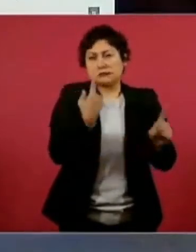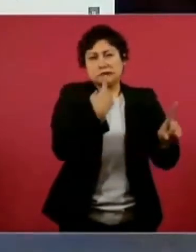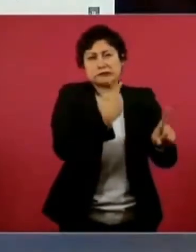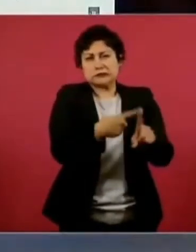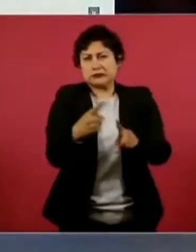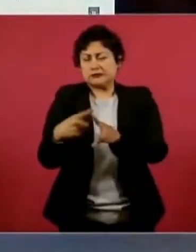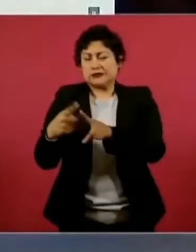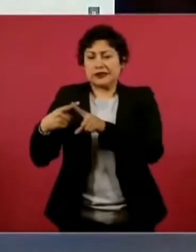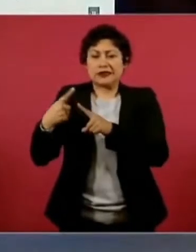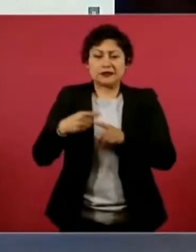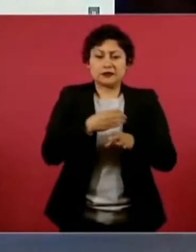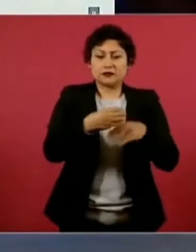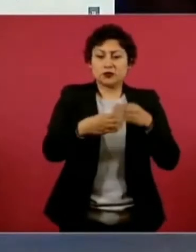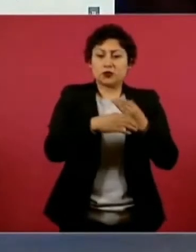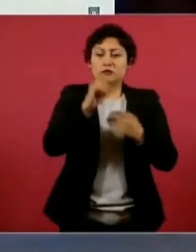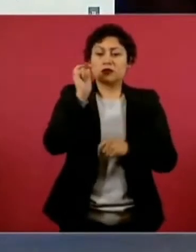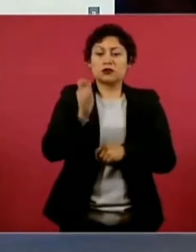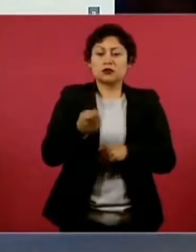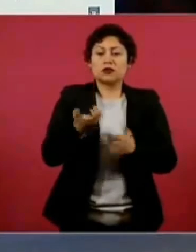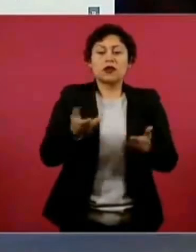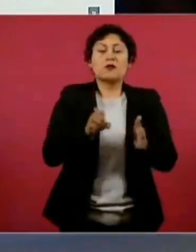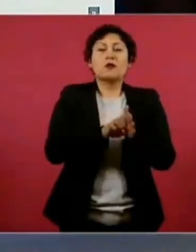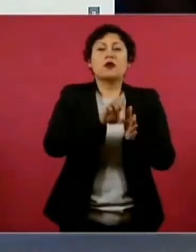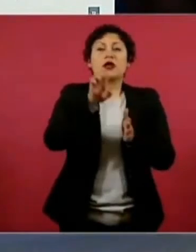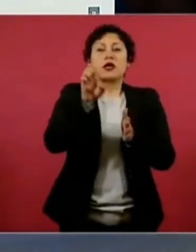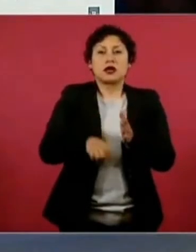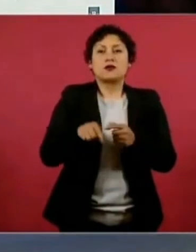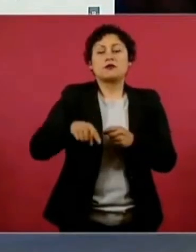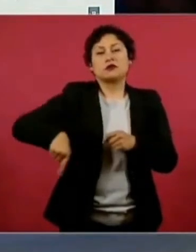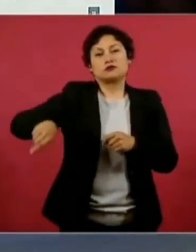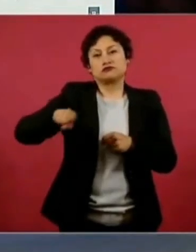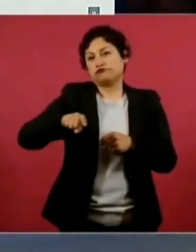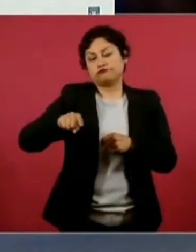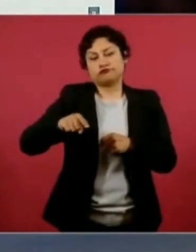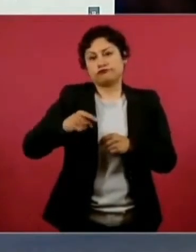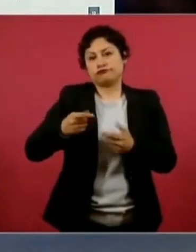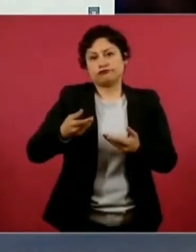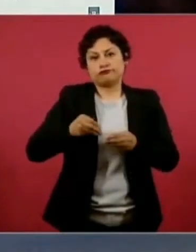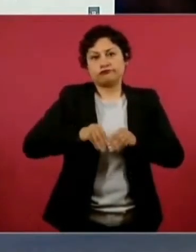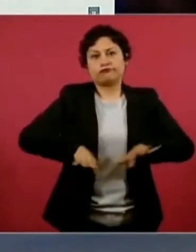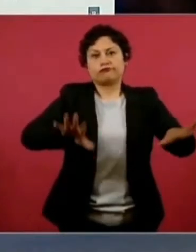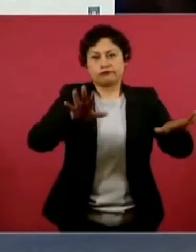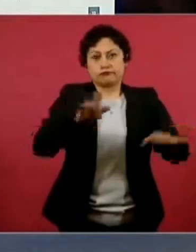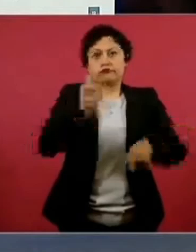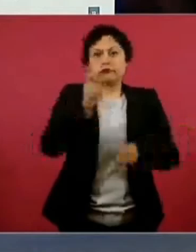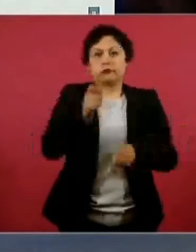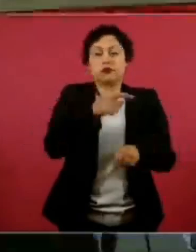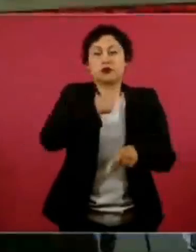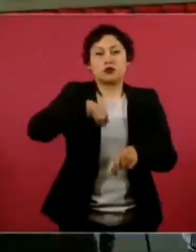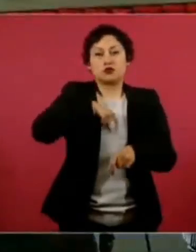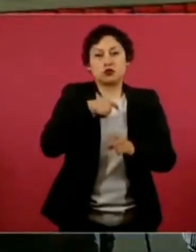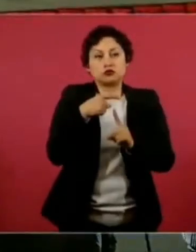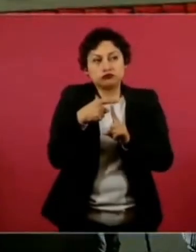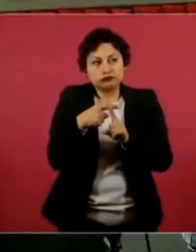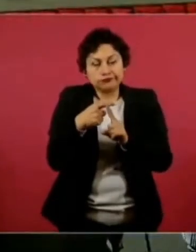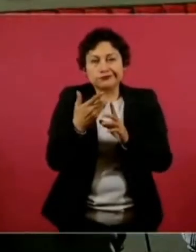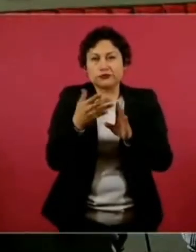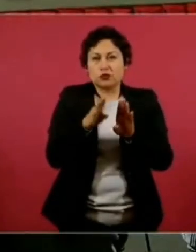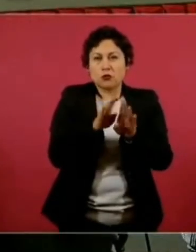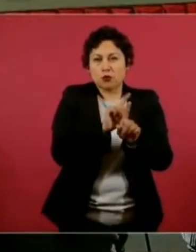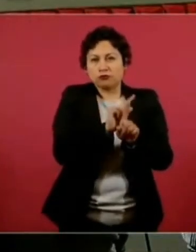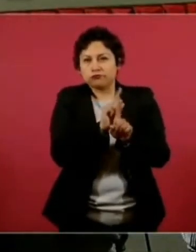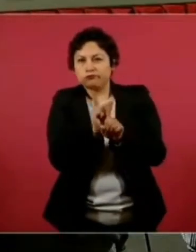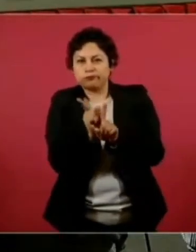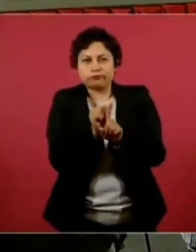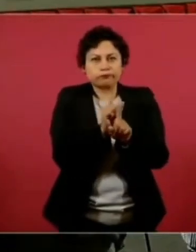la mano siempre con el suministrador de servicios básicos. Nosotros medimos la energía facturamos en kilowatt-horas, así establece la